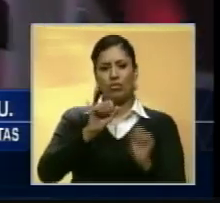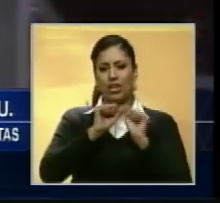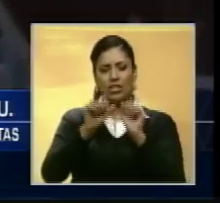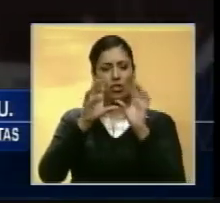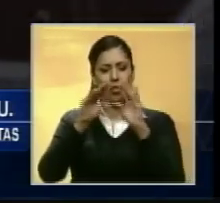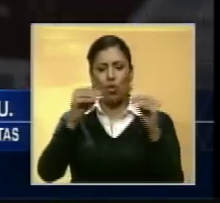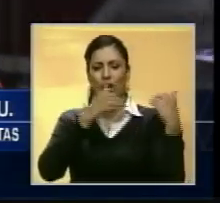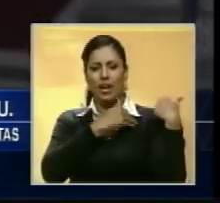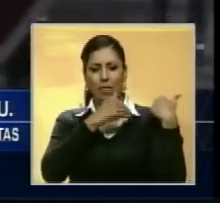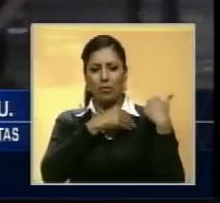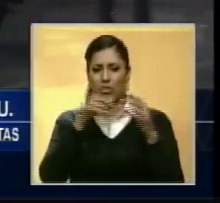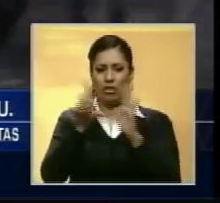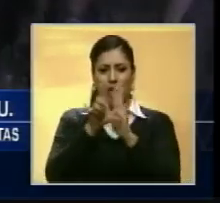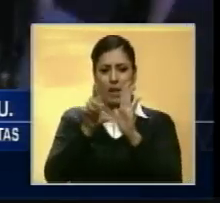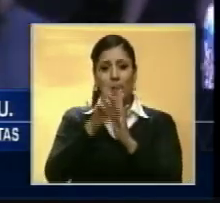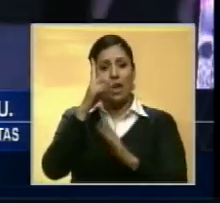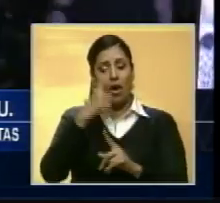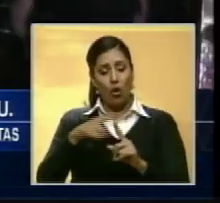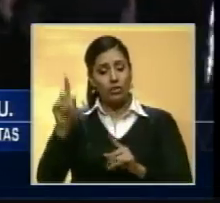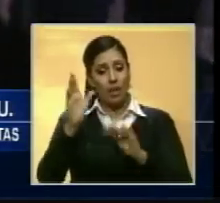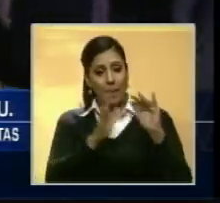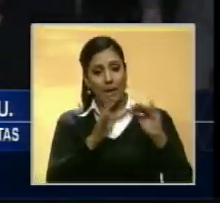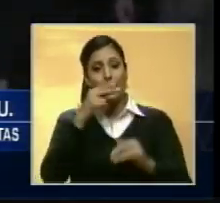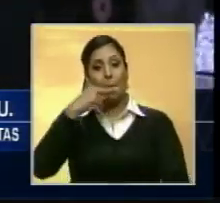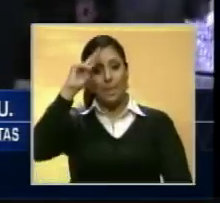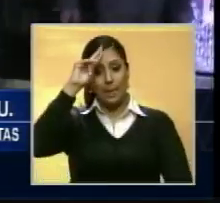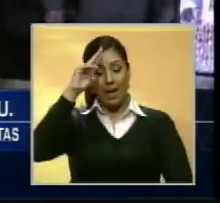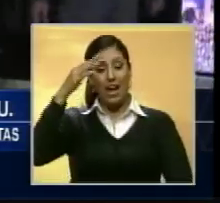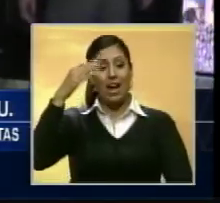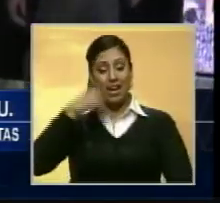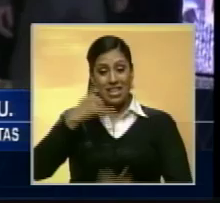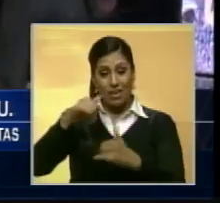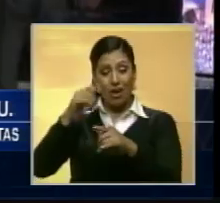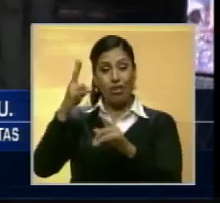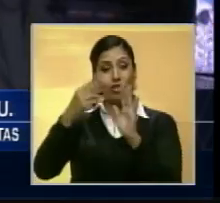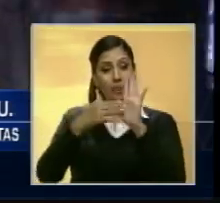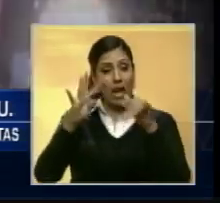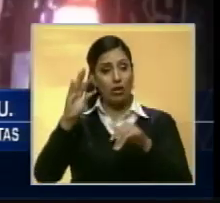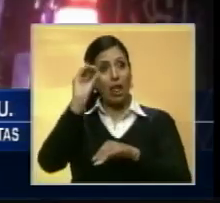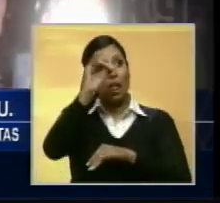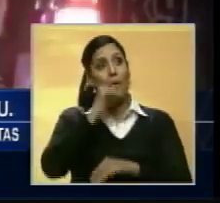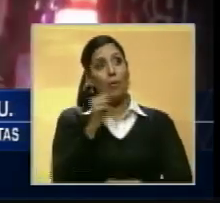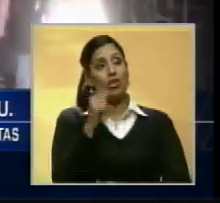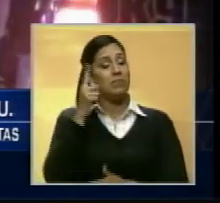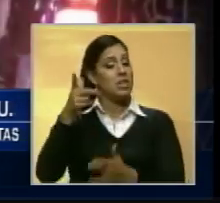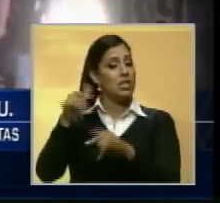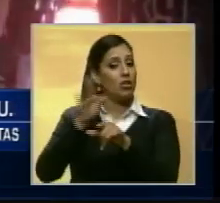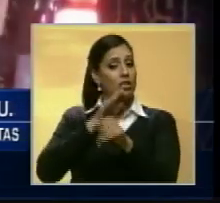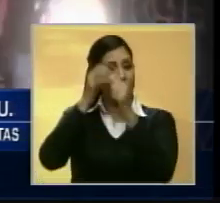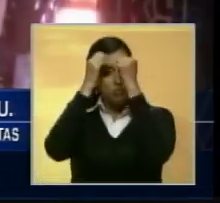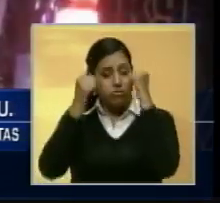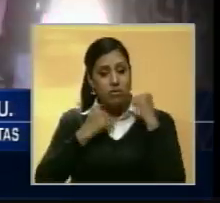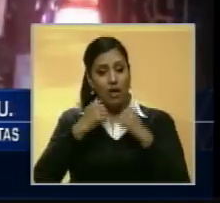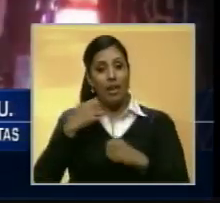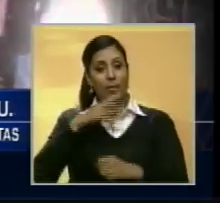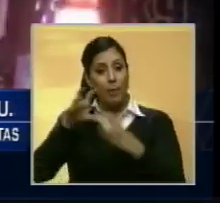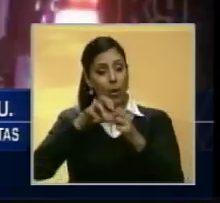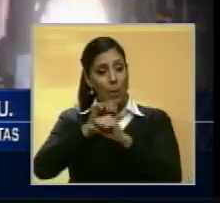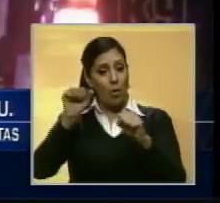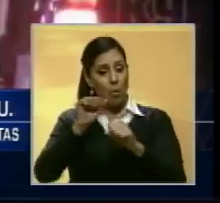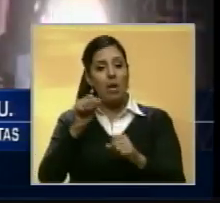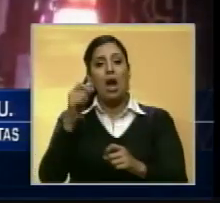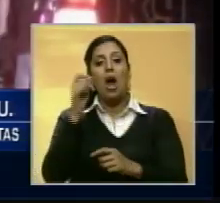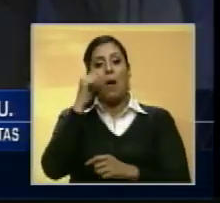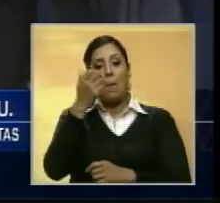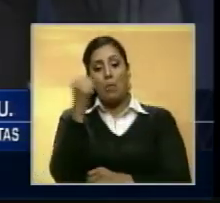toda responsabilidad legal. Por otra parte, su padre señaló que en 2014 había advertido a la policía sobre sus afinidades terroristas. La